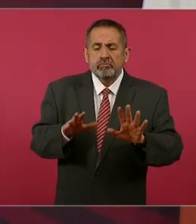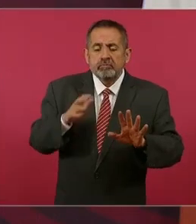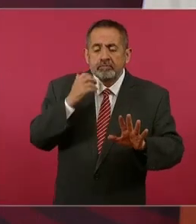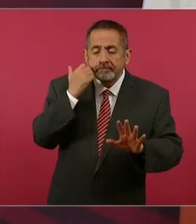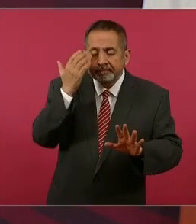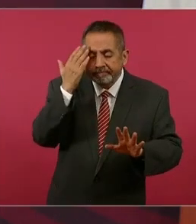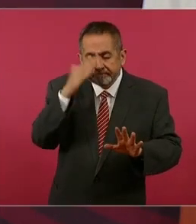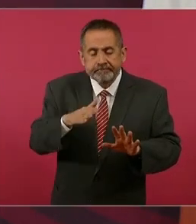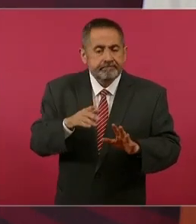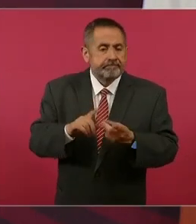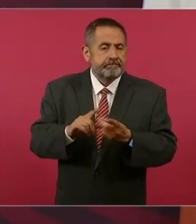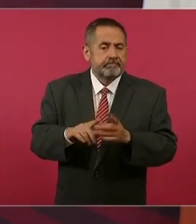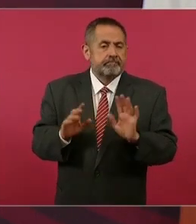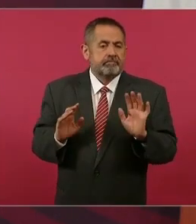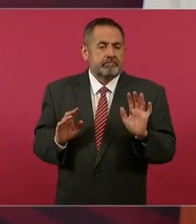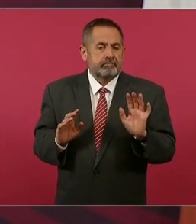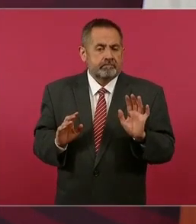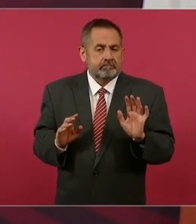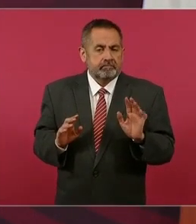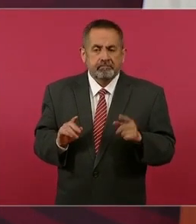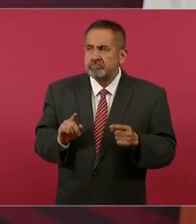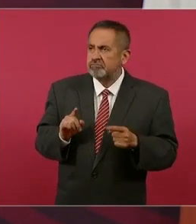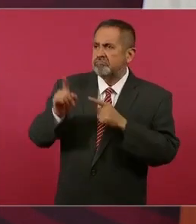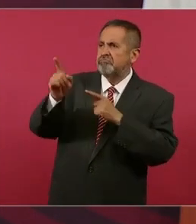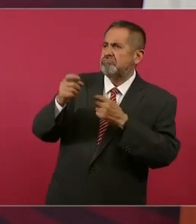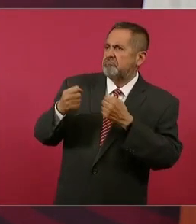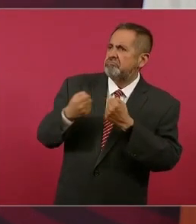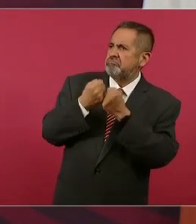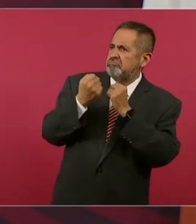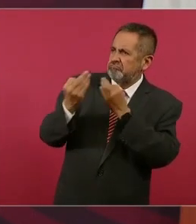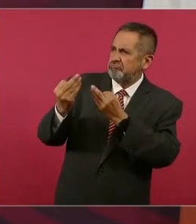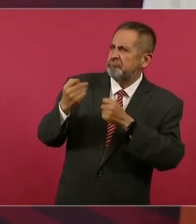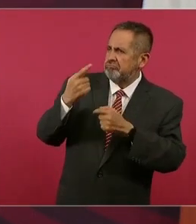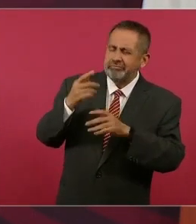no se gana nada con la confrontación,